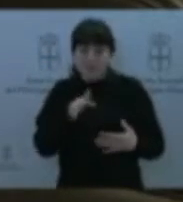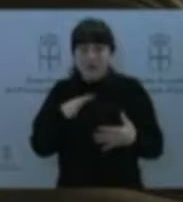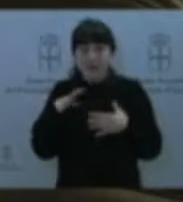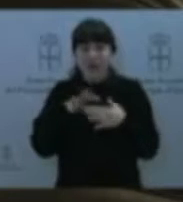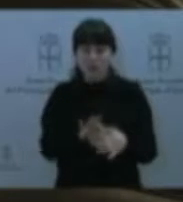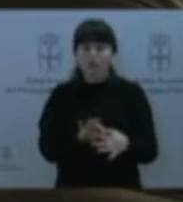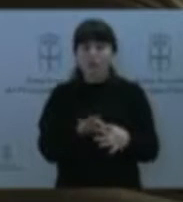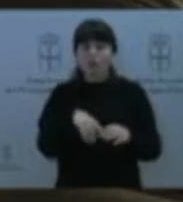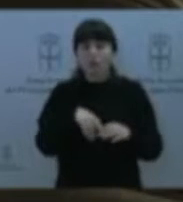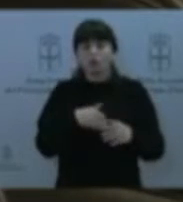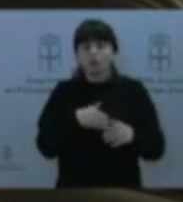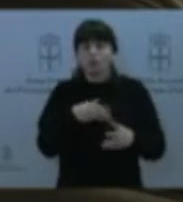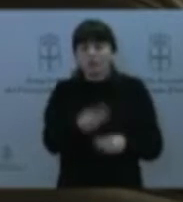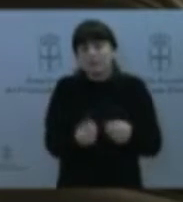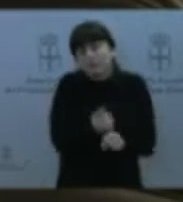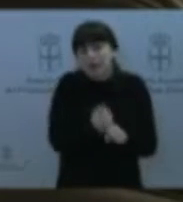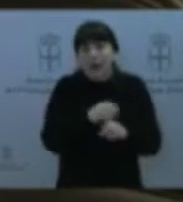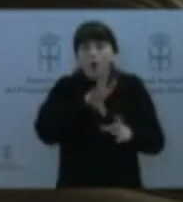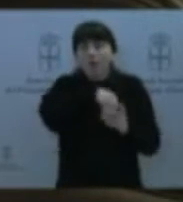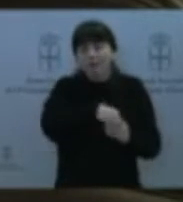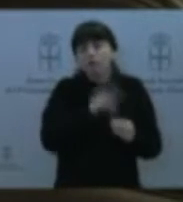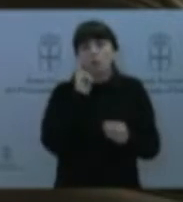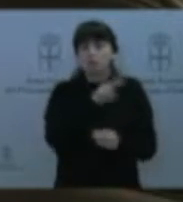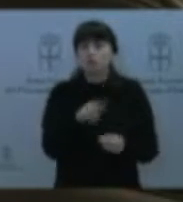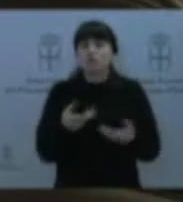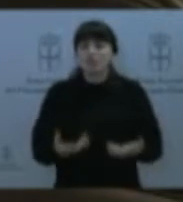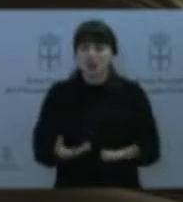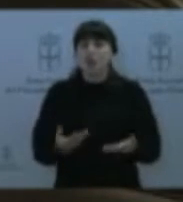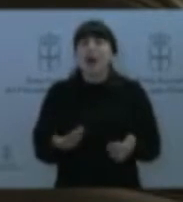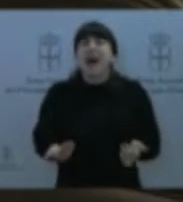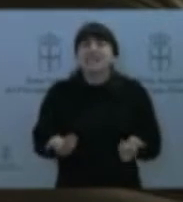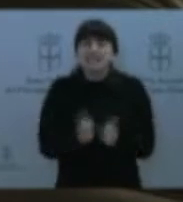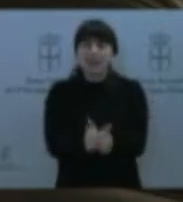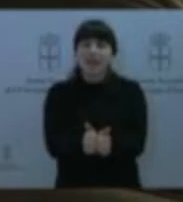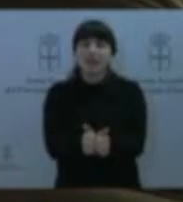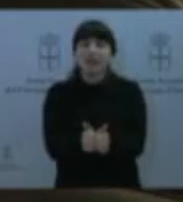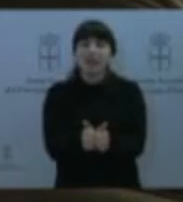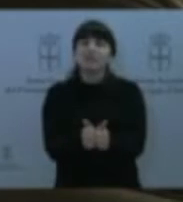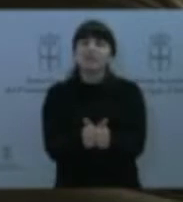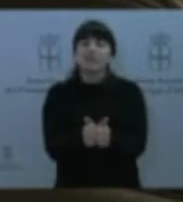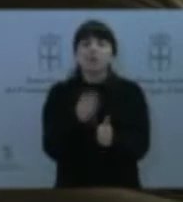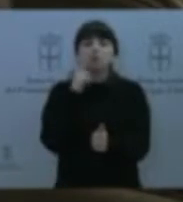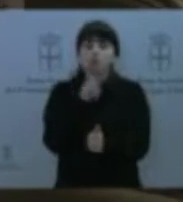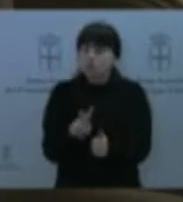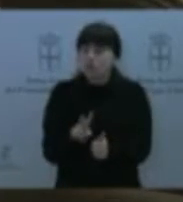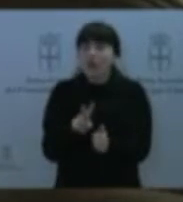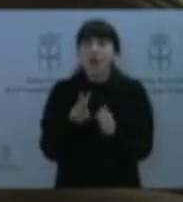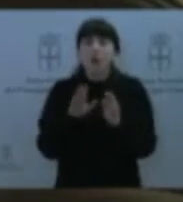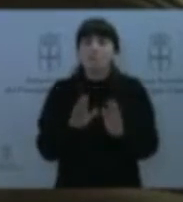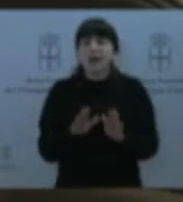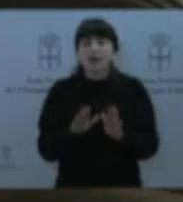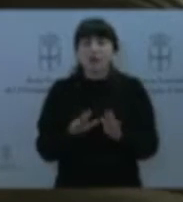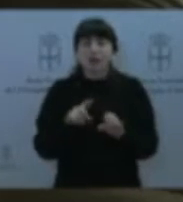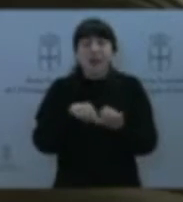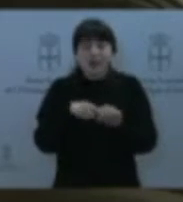museos. Son asistentes de museo y, sin embargo, no hay ninguna descripción de puestos de trabajo que diga en qué consisten las funciones, con